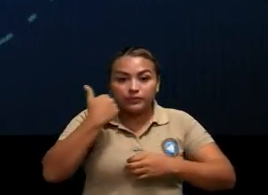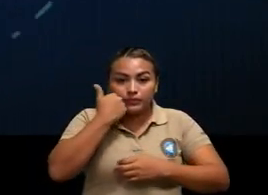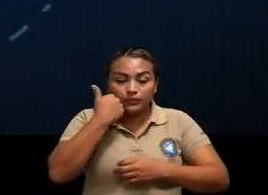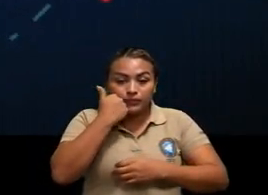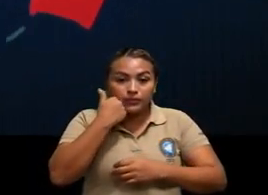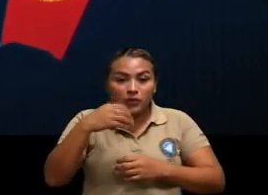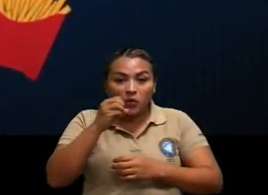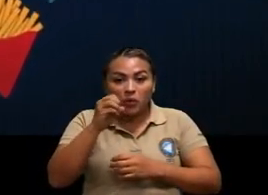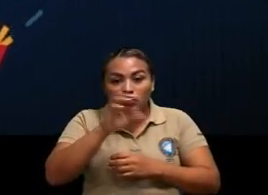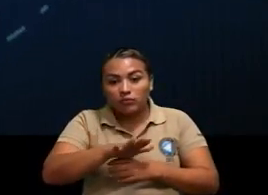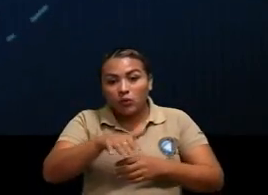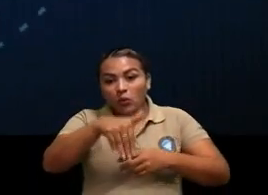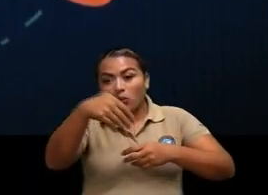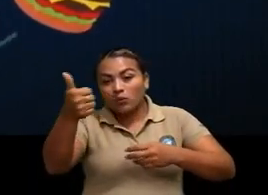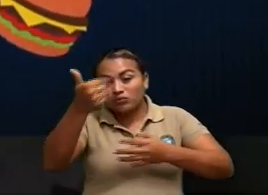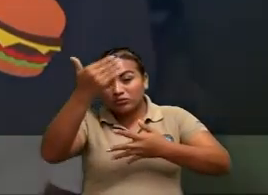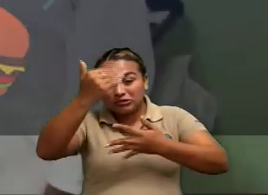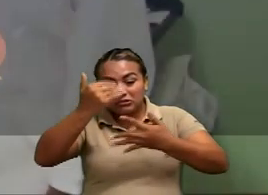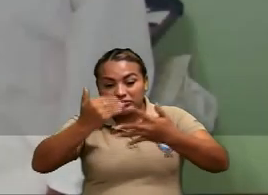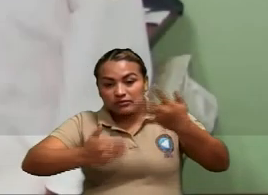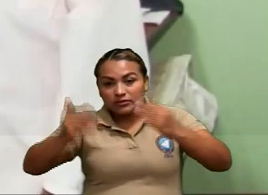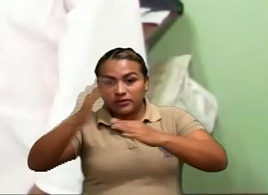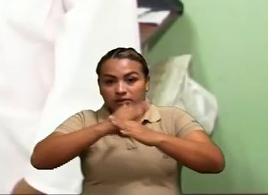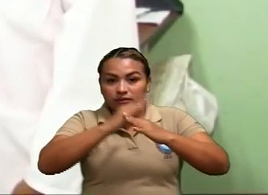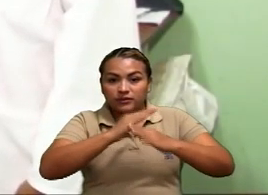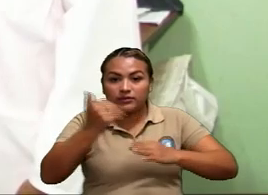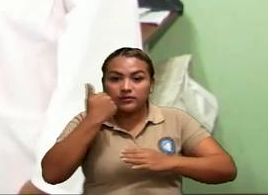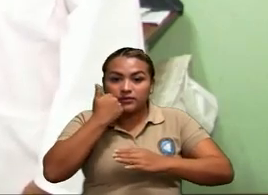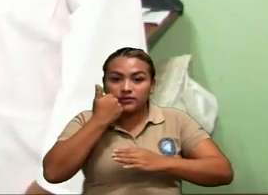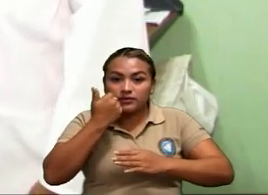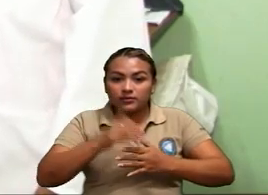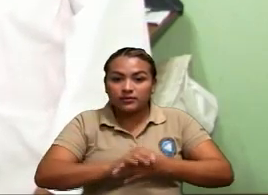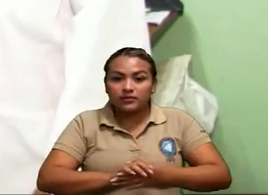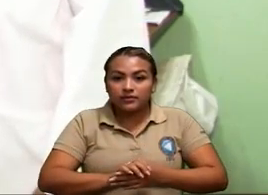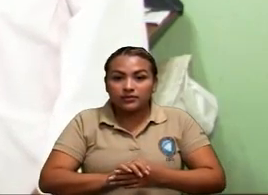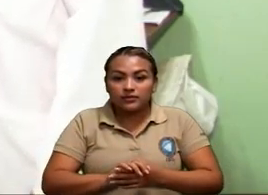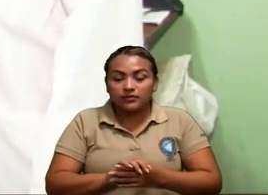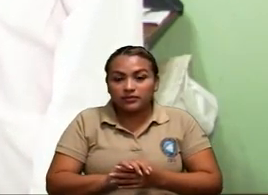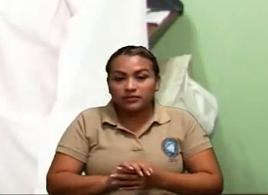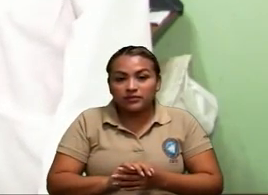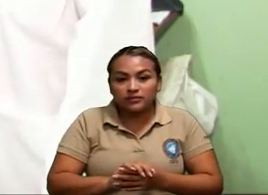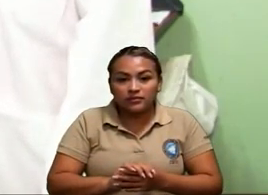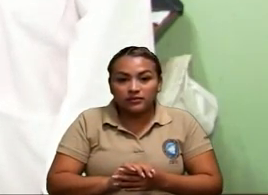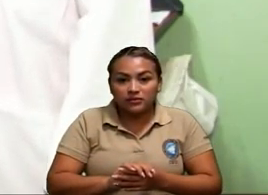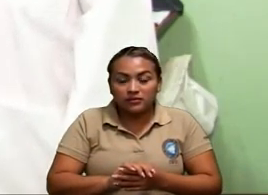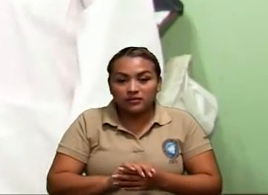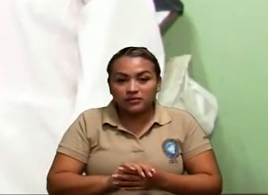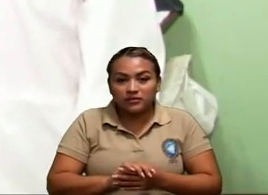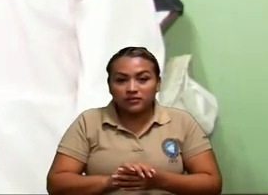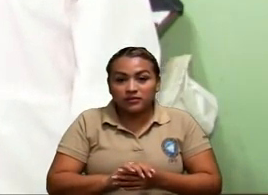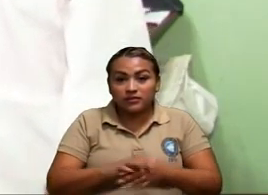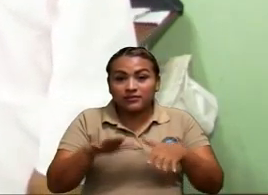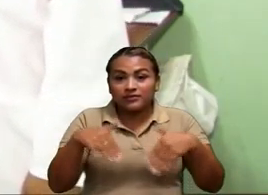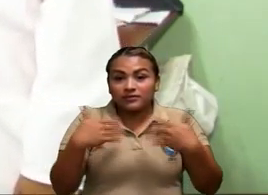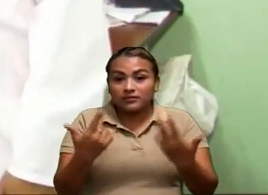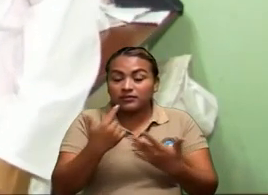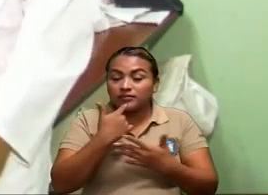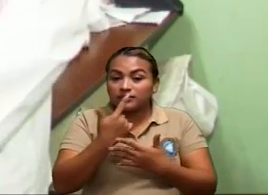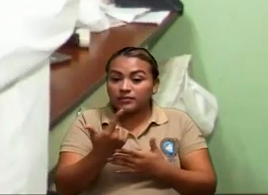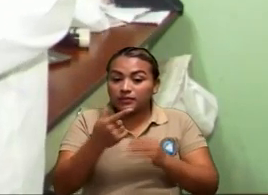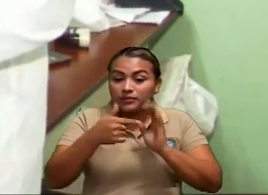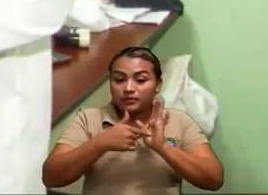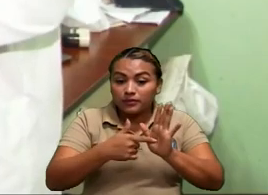ya tienen otra enfermedad crónica para hacerle su menú. Tiene que ser dieta individualizada, ¿verdad? Porque no va a comer lo mismo un paciente que